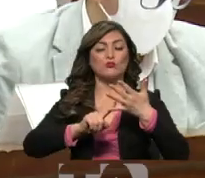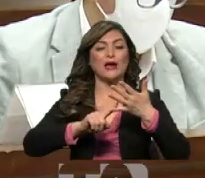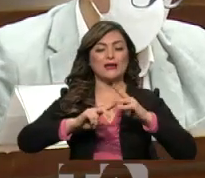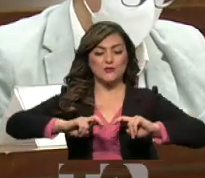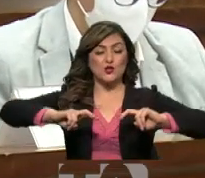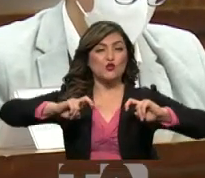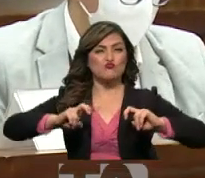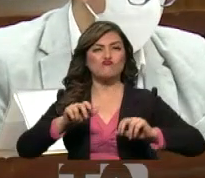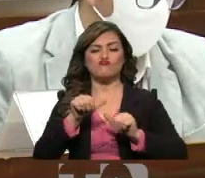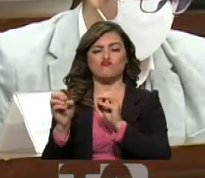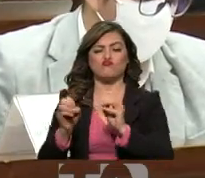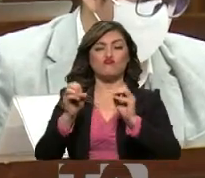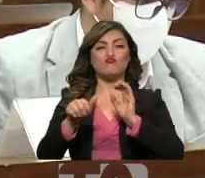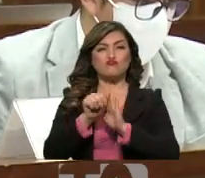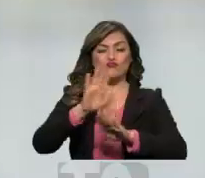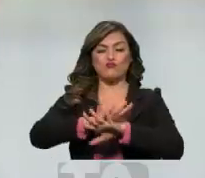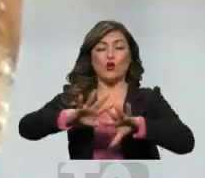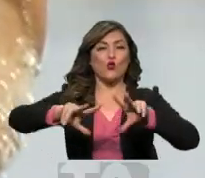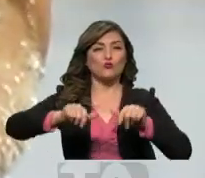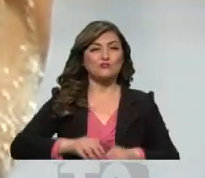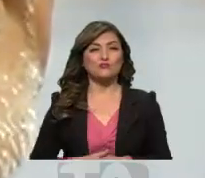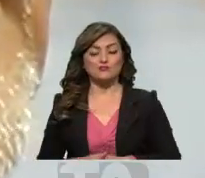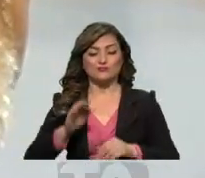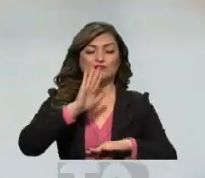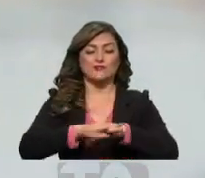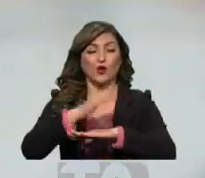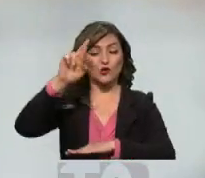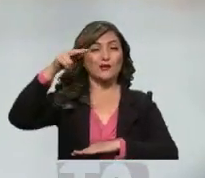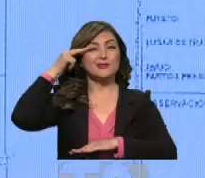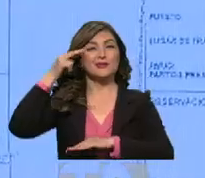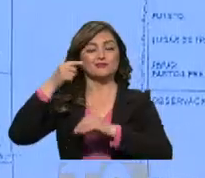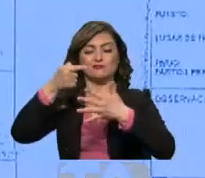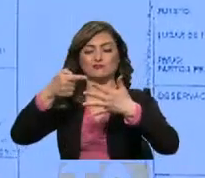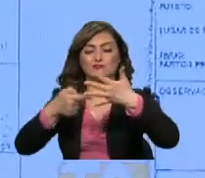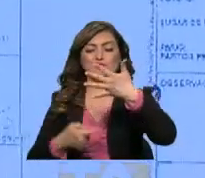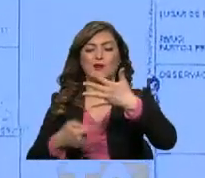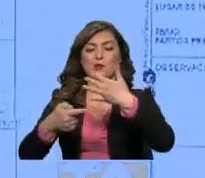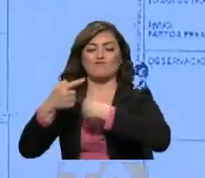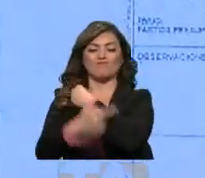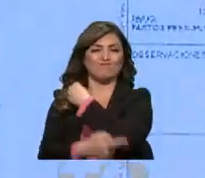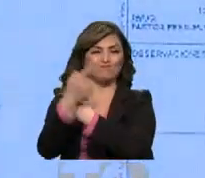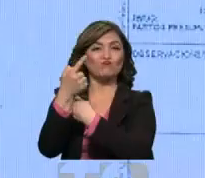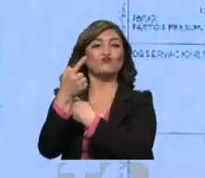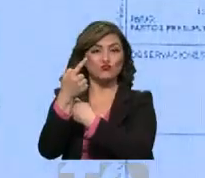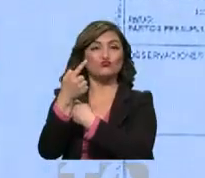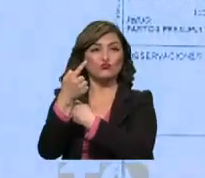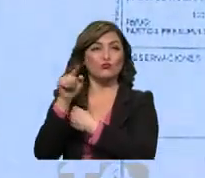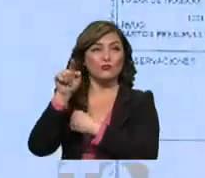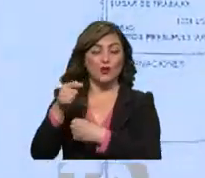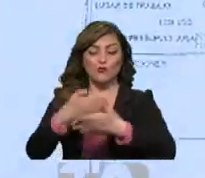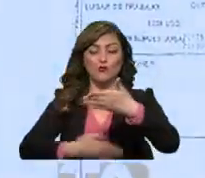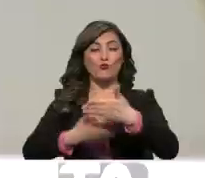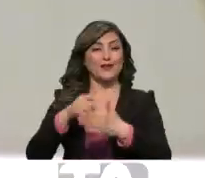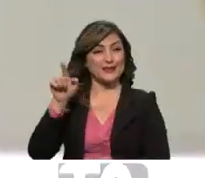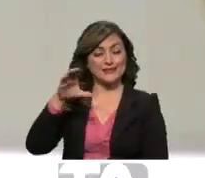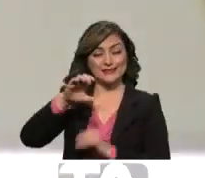organizada. Argumentó cada una de las razones por las cuales cree que Celi debe ser censurado. Lloret mostró unas acciones de personal donde se señala